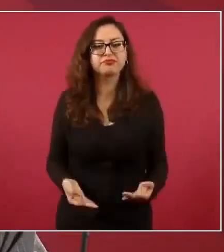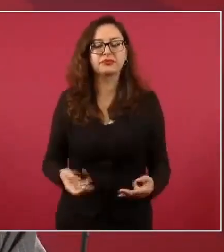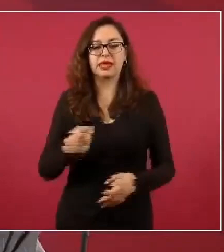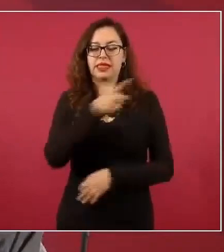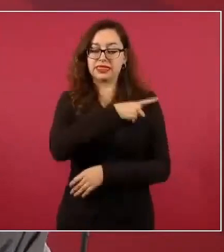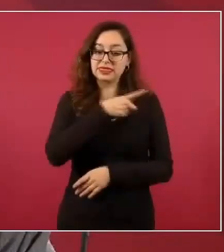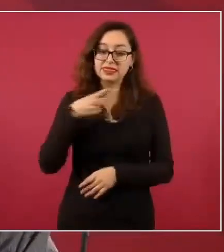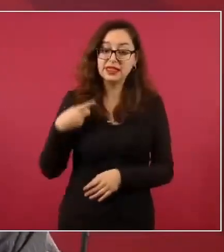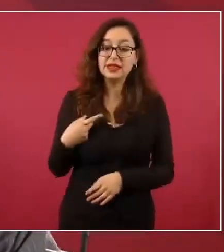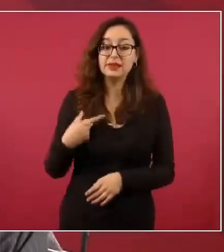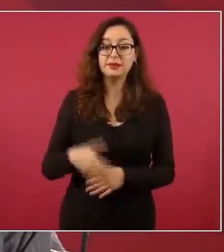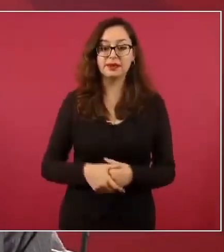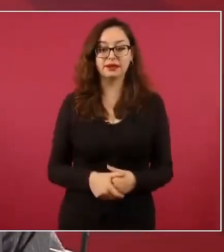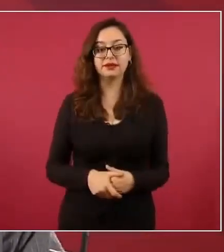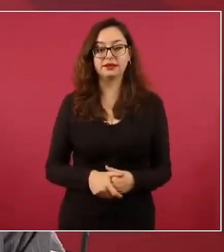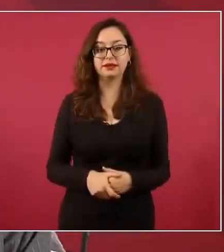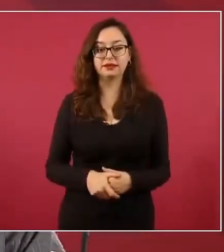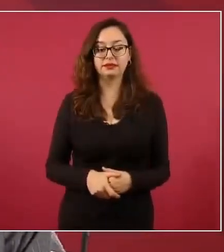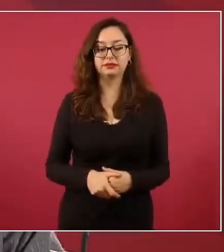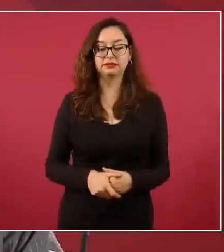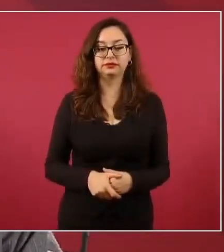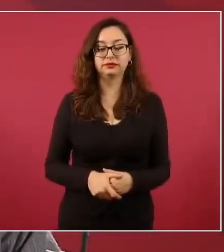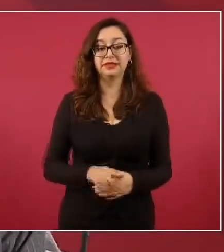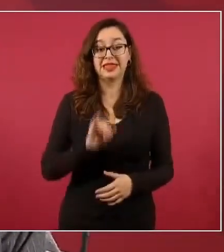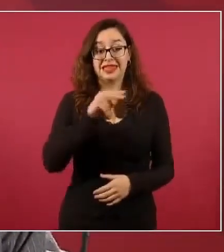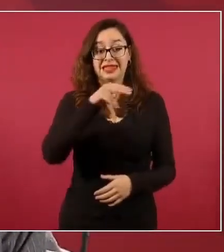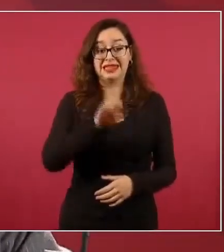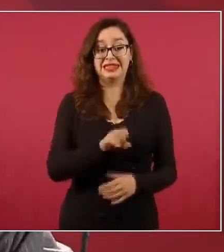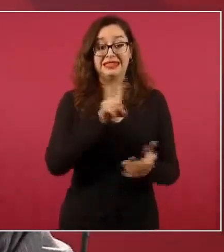en el Consejo del INE,